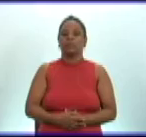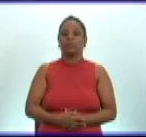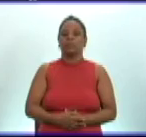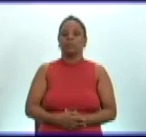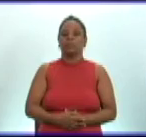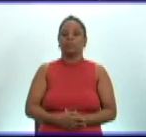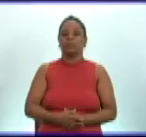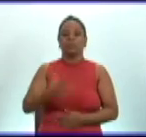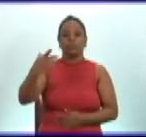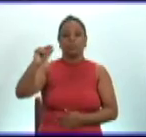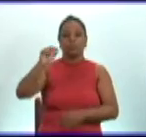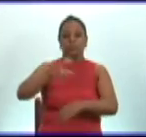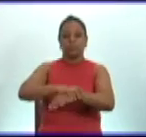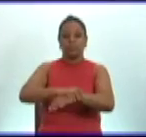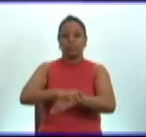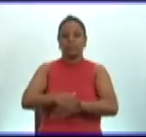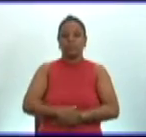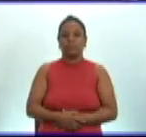Condúzcanlos.